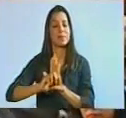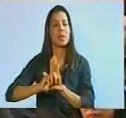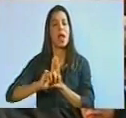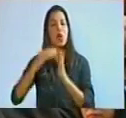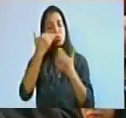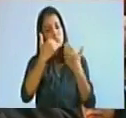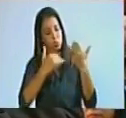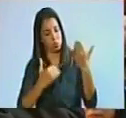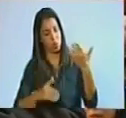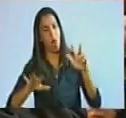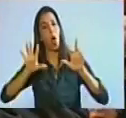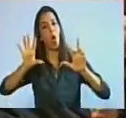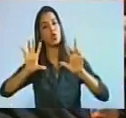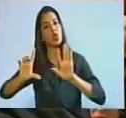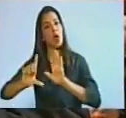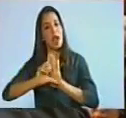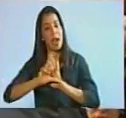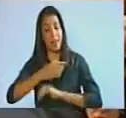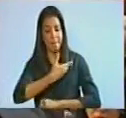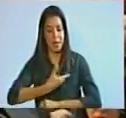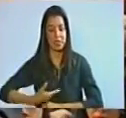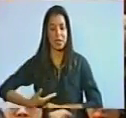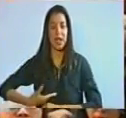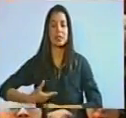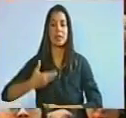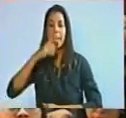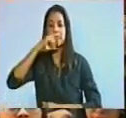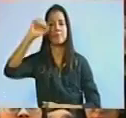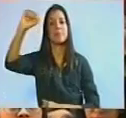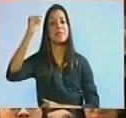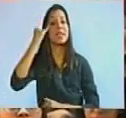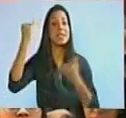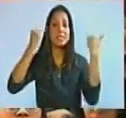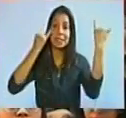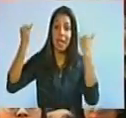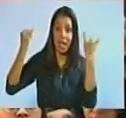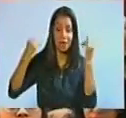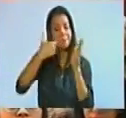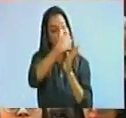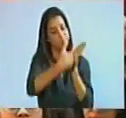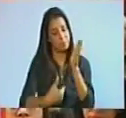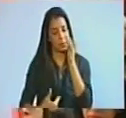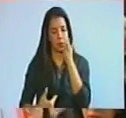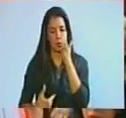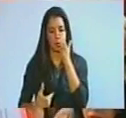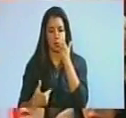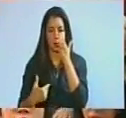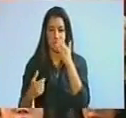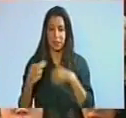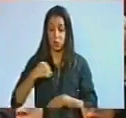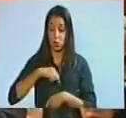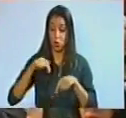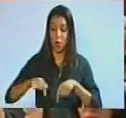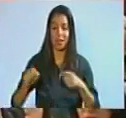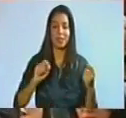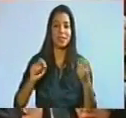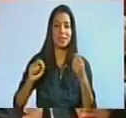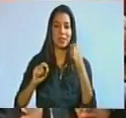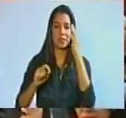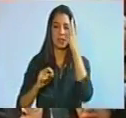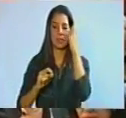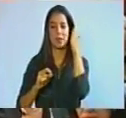que presentó, que nos trajo el presidente de la República, que vamos a debatir y que vamos a aprobar en la Asamblea Nacional